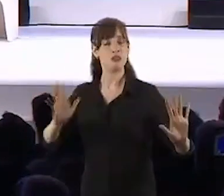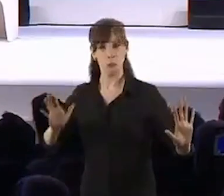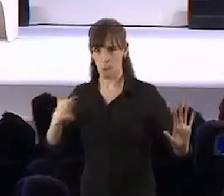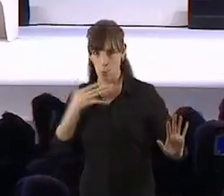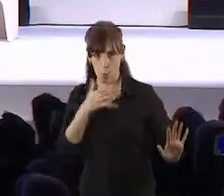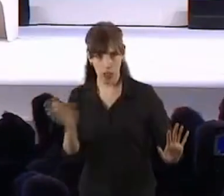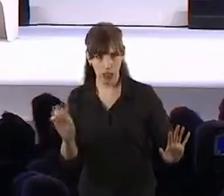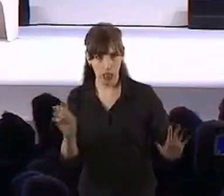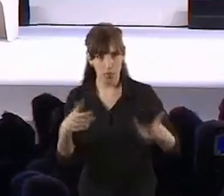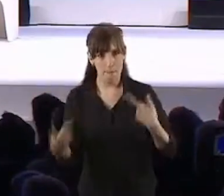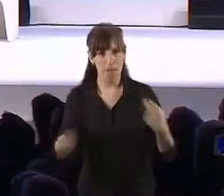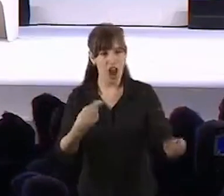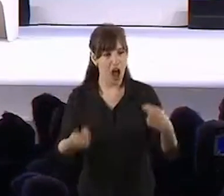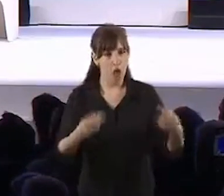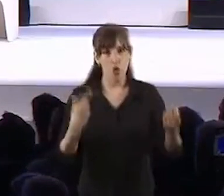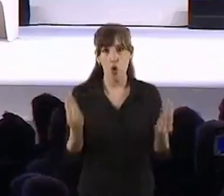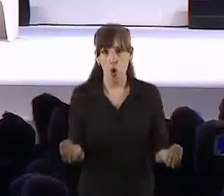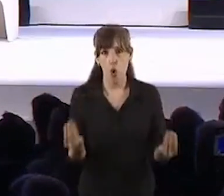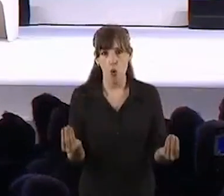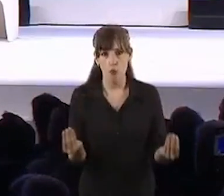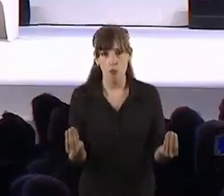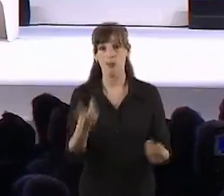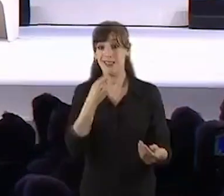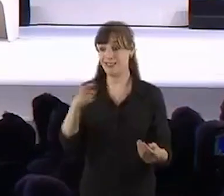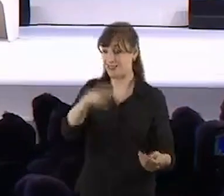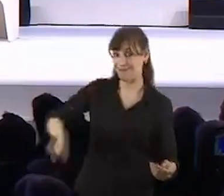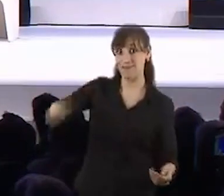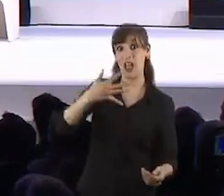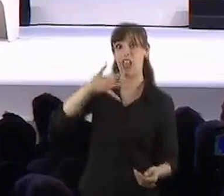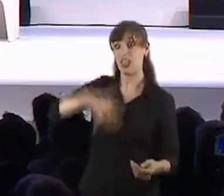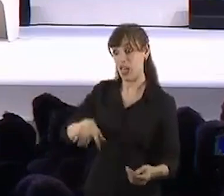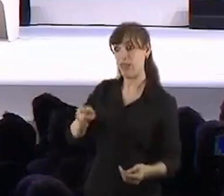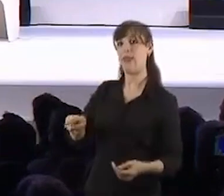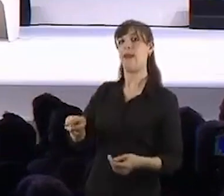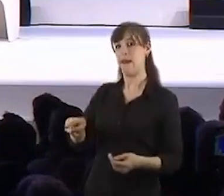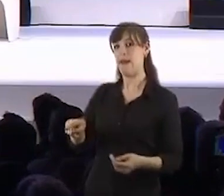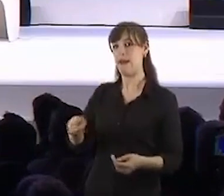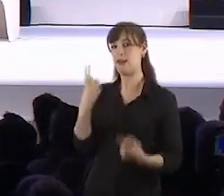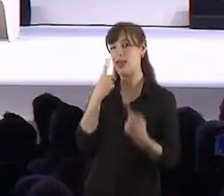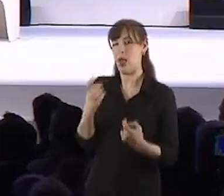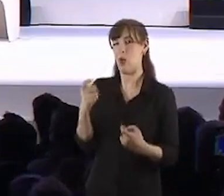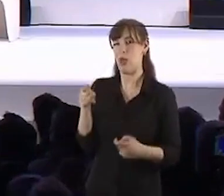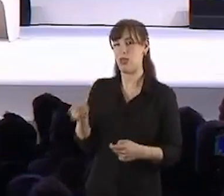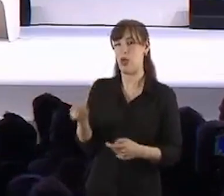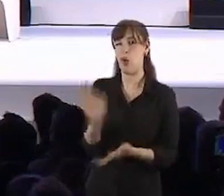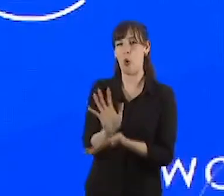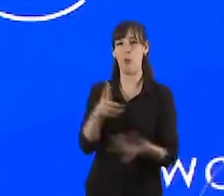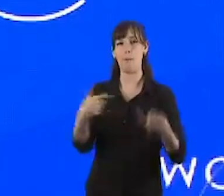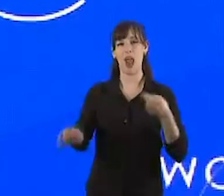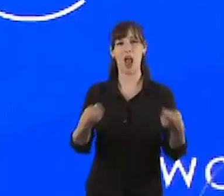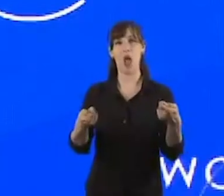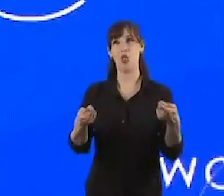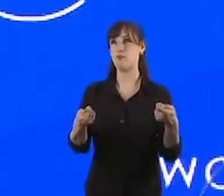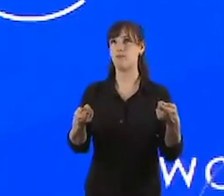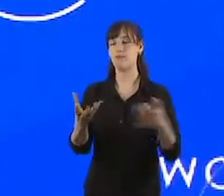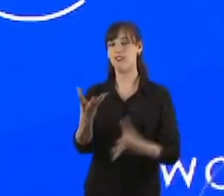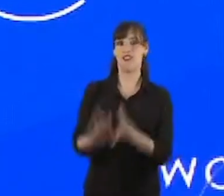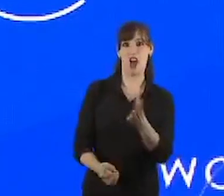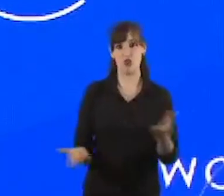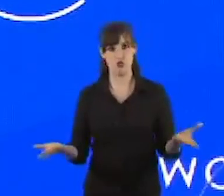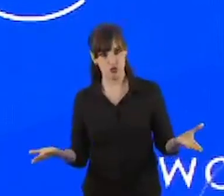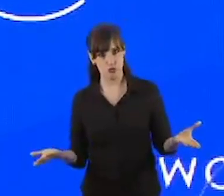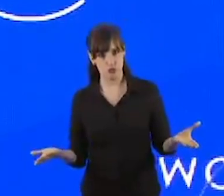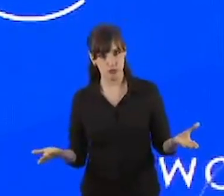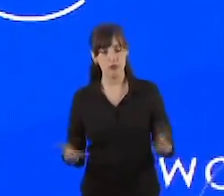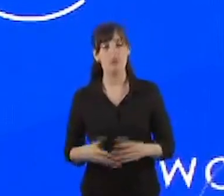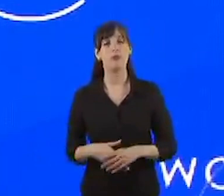si se comprendiera, se vería rápidamente que es imposible que exista algo así como un fallo de mercado. El mercado